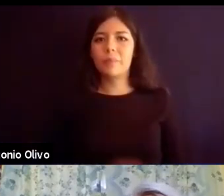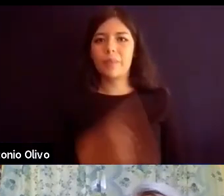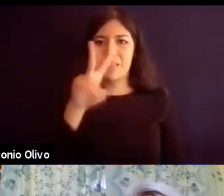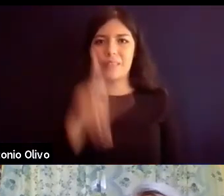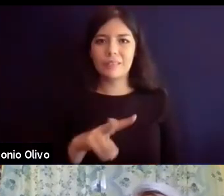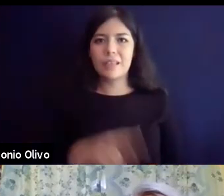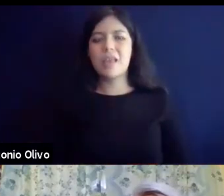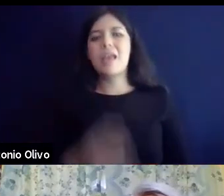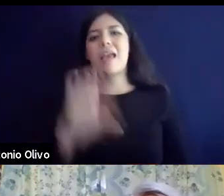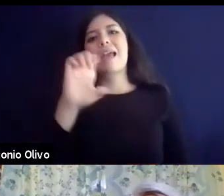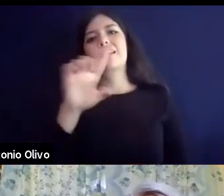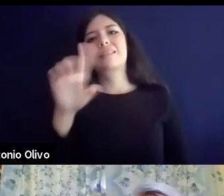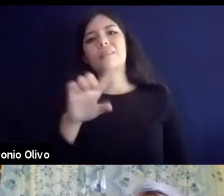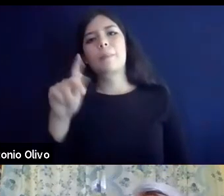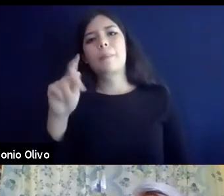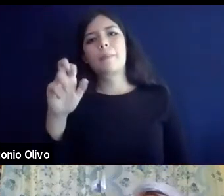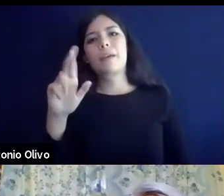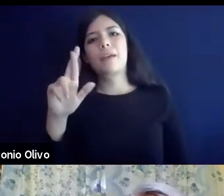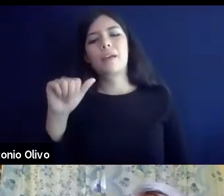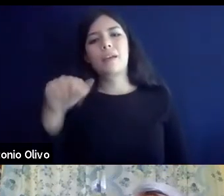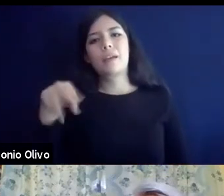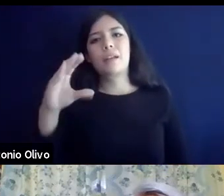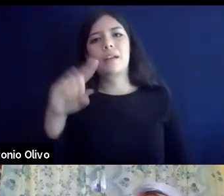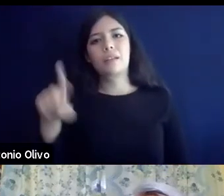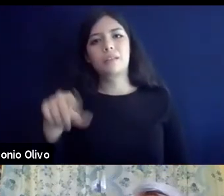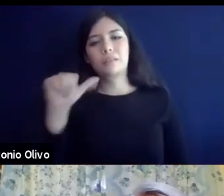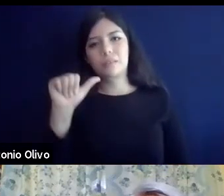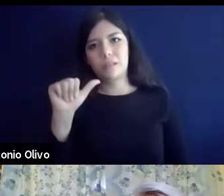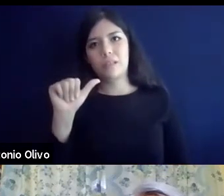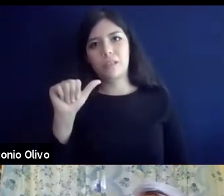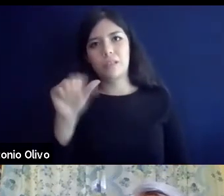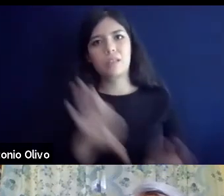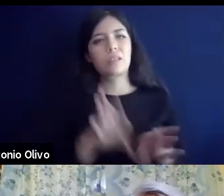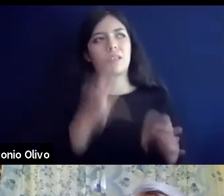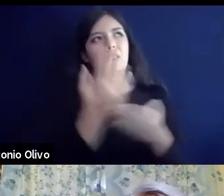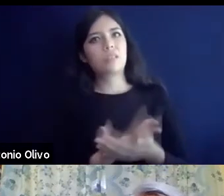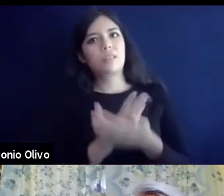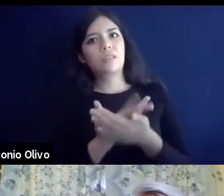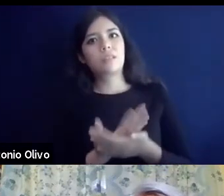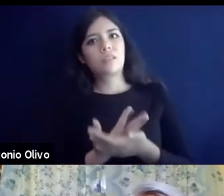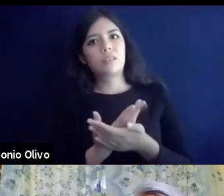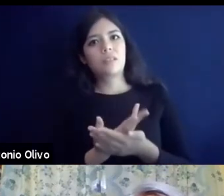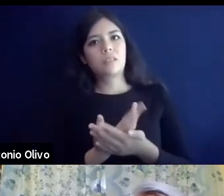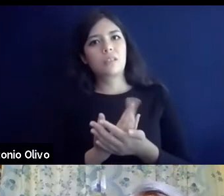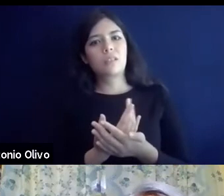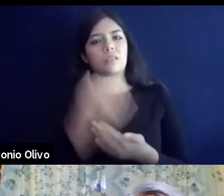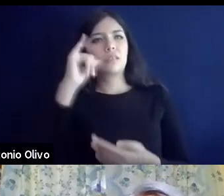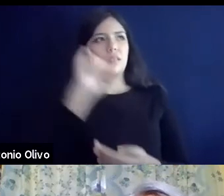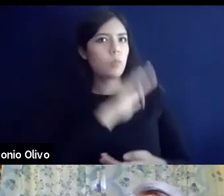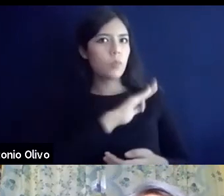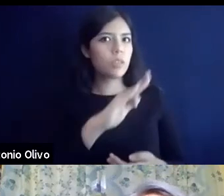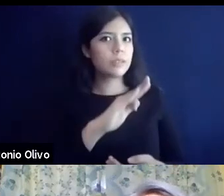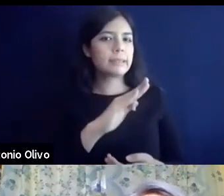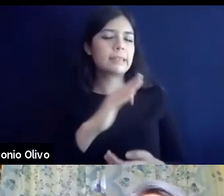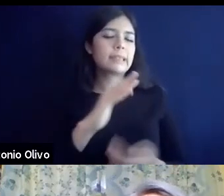la investigación, cuando aprendes qué es lo que implica y todo lo que implica cada concepto, es tu cuidado, porque no puedes